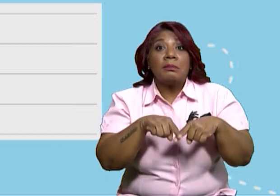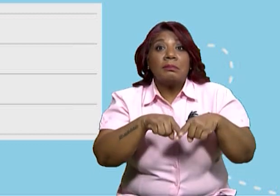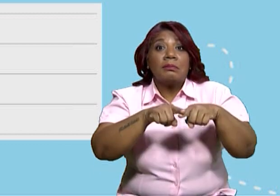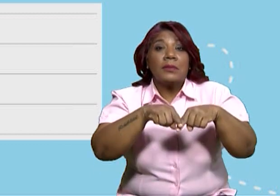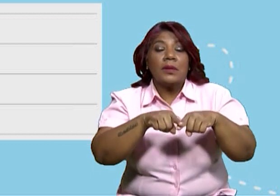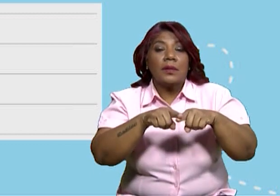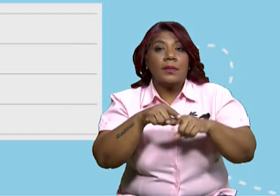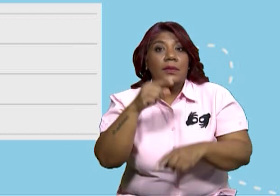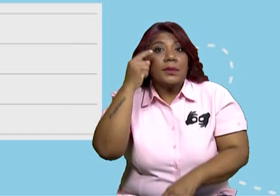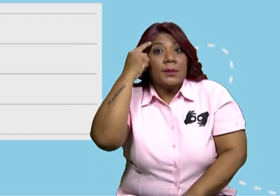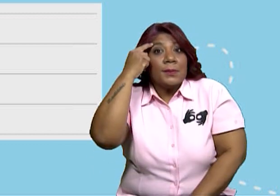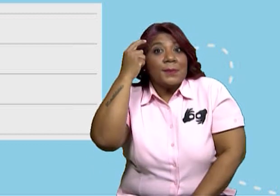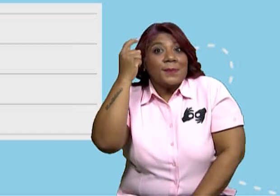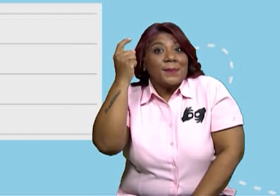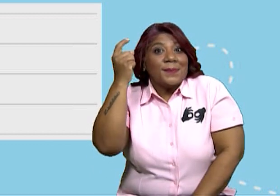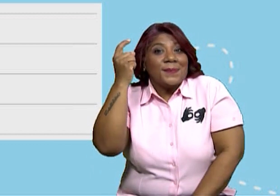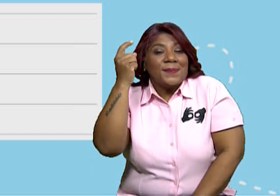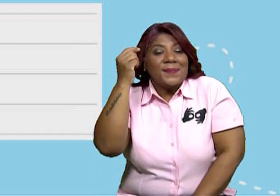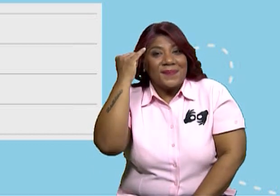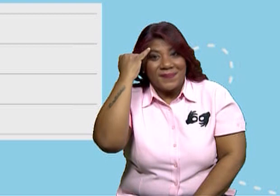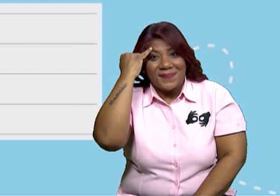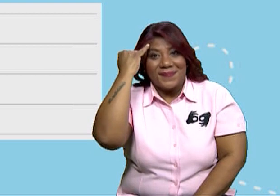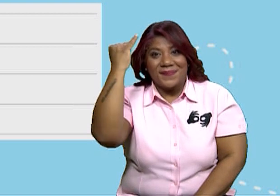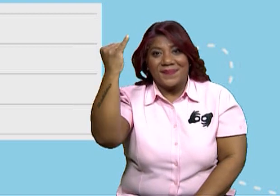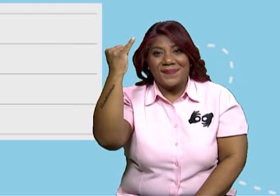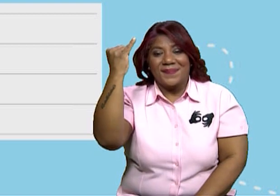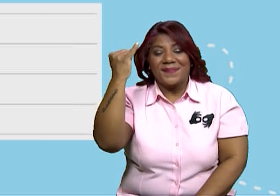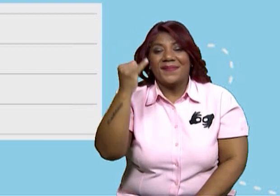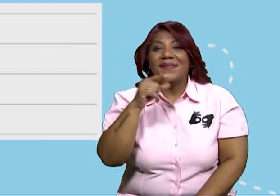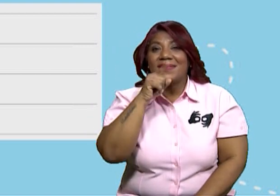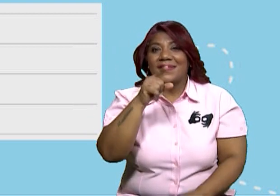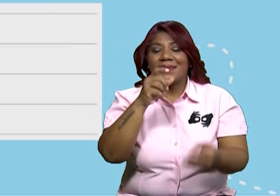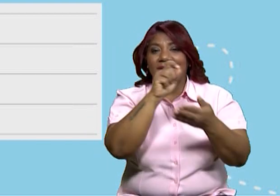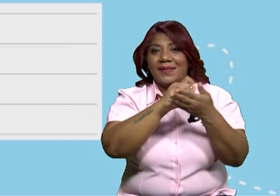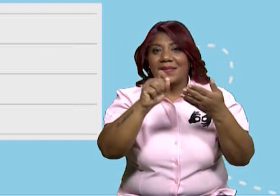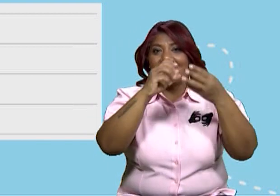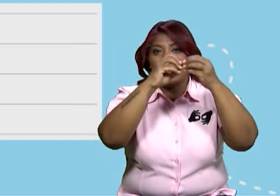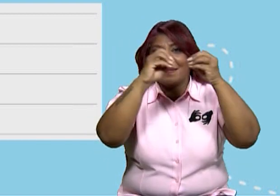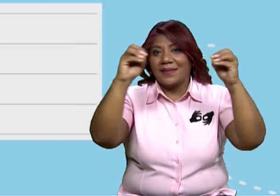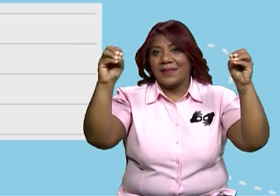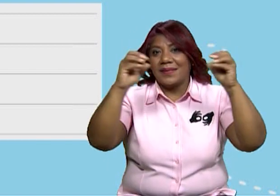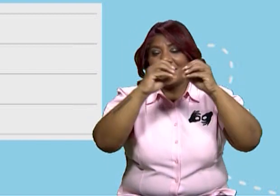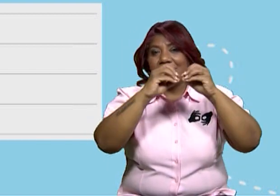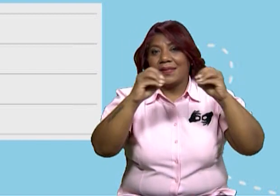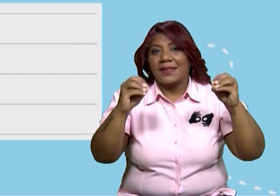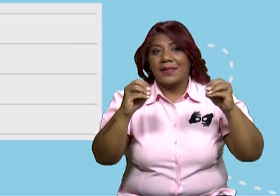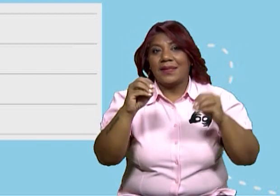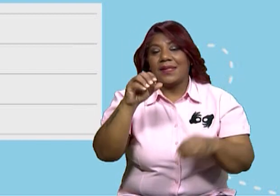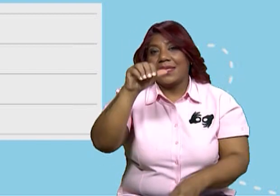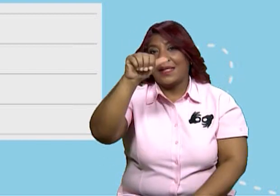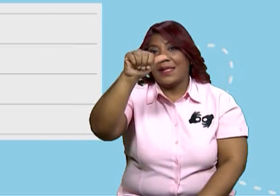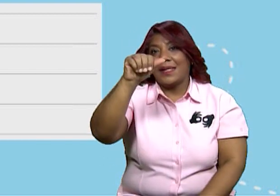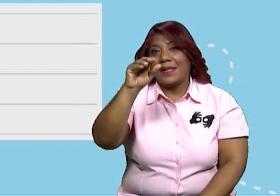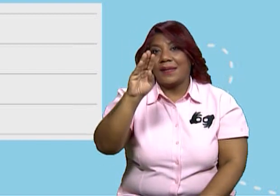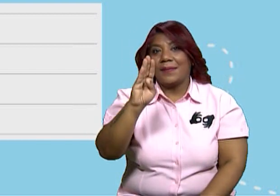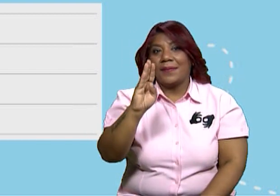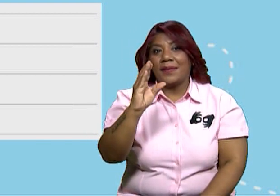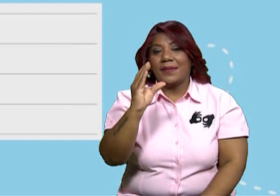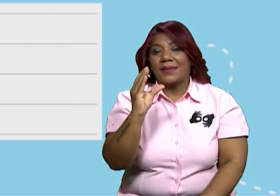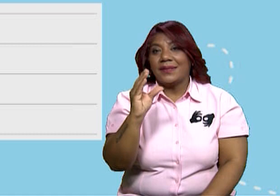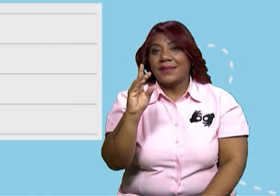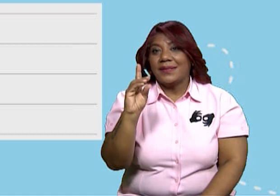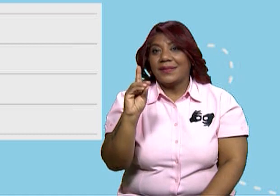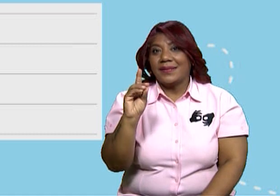nuestra imaginación. Luego vas a escribir las oraciones en esta parte donde dice A, B, C, D y